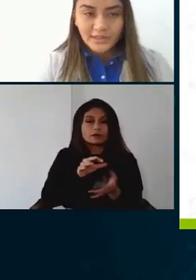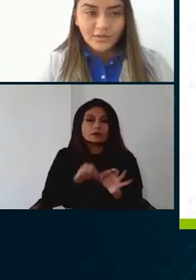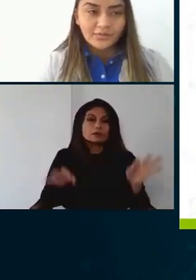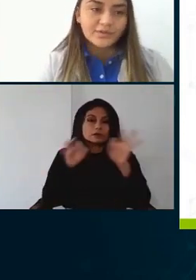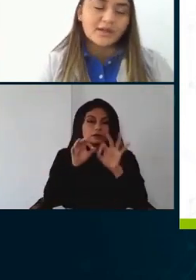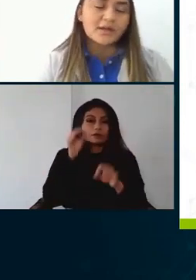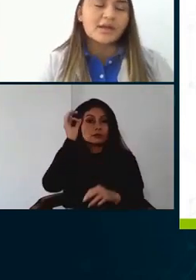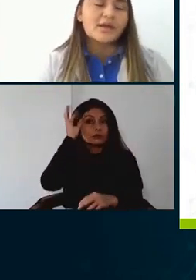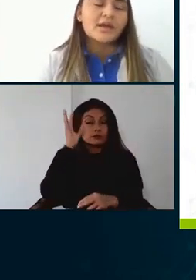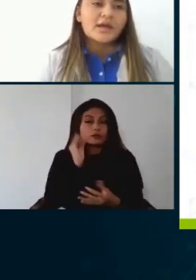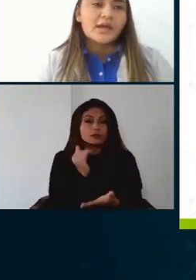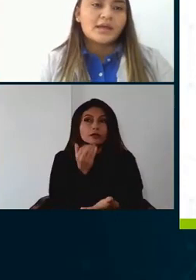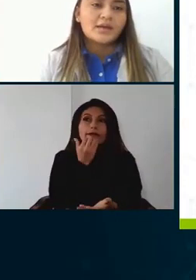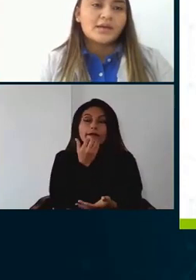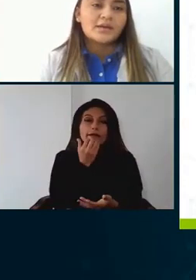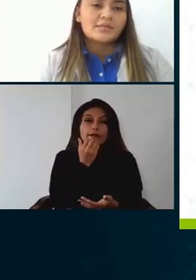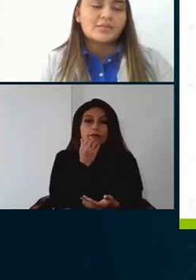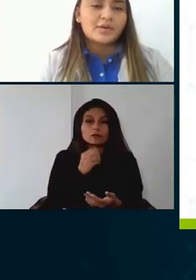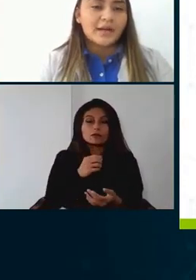movimiento fuese